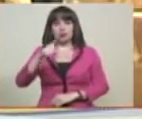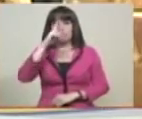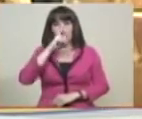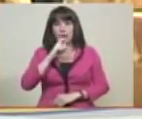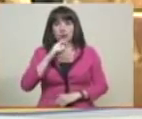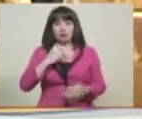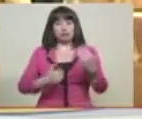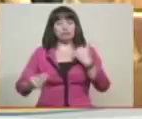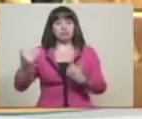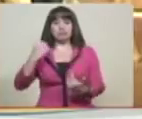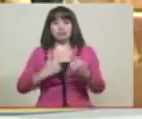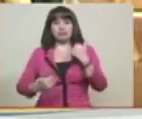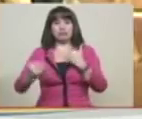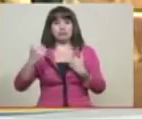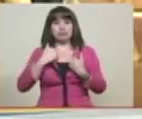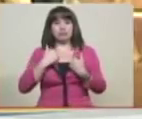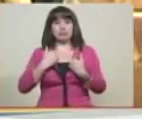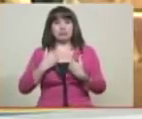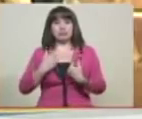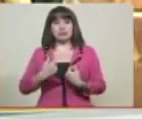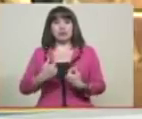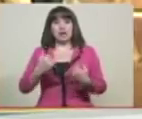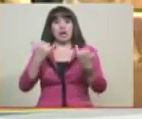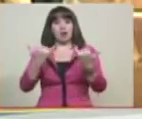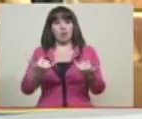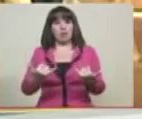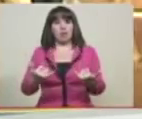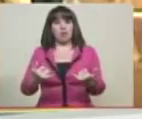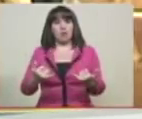hemos sufrido graves heridas,